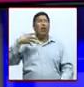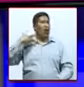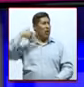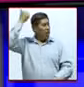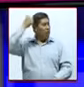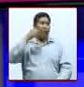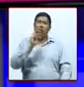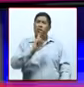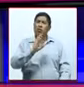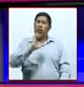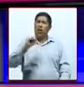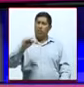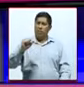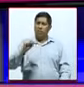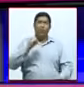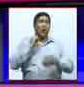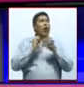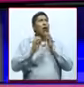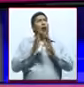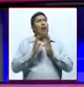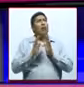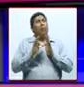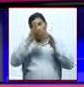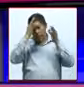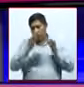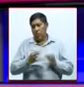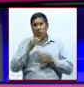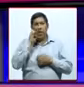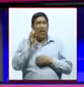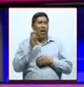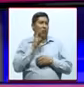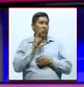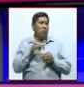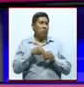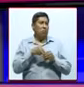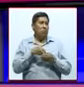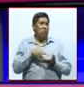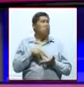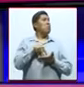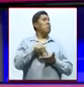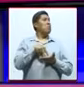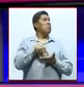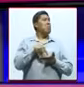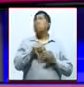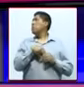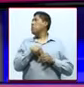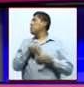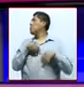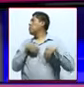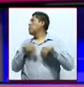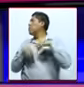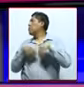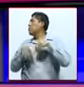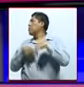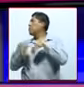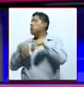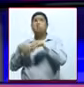de UCS. Y se ha referido a la decisión de Evo Morales de abandonar la reunión y no firmar el